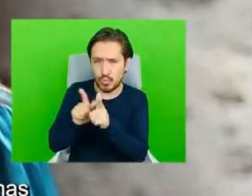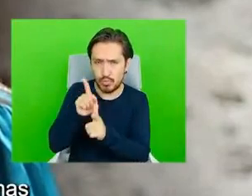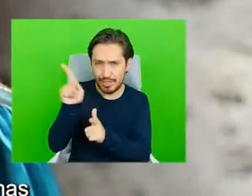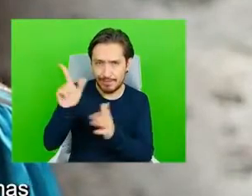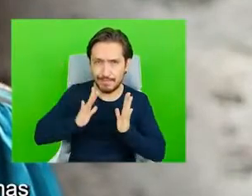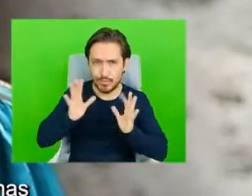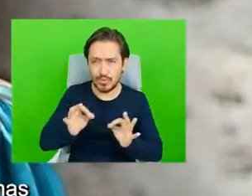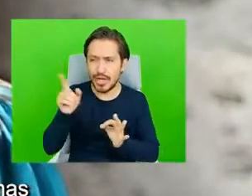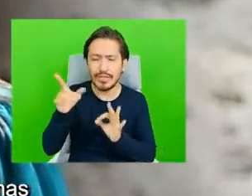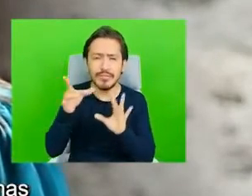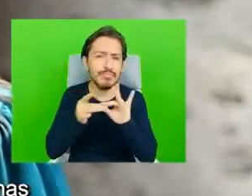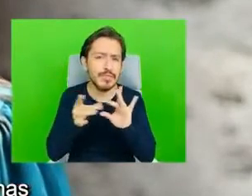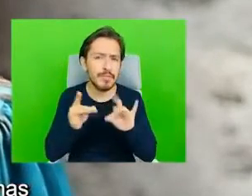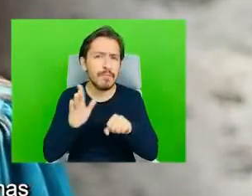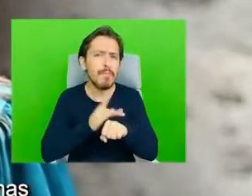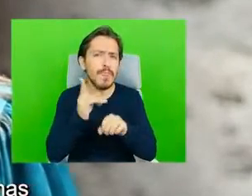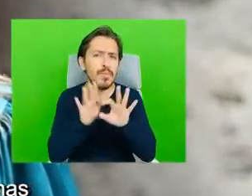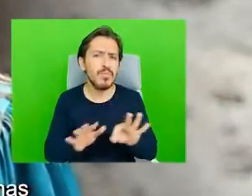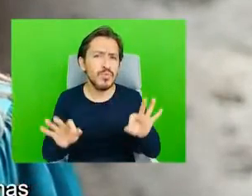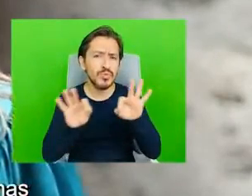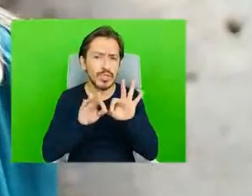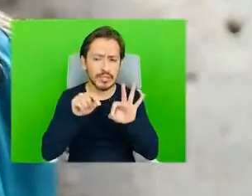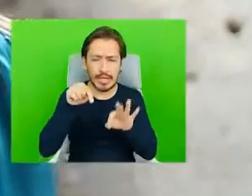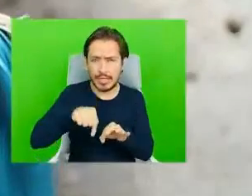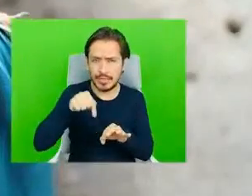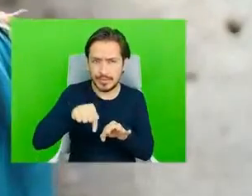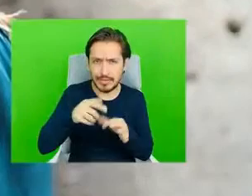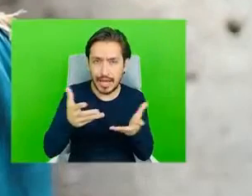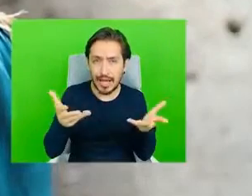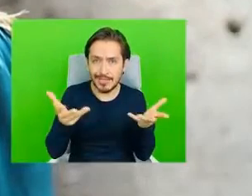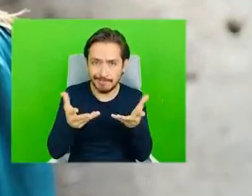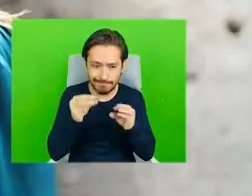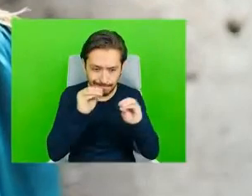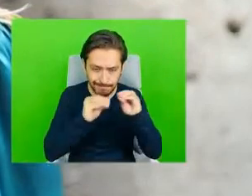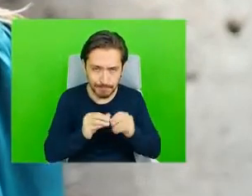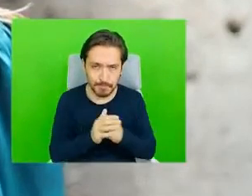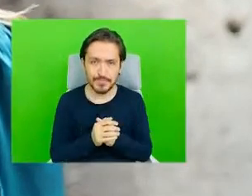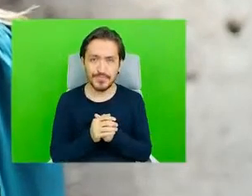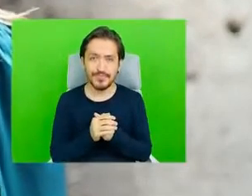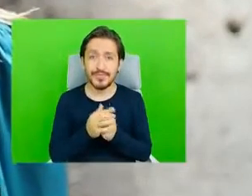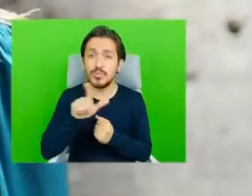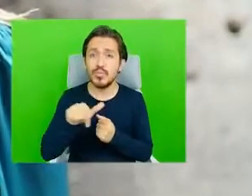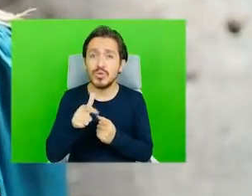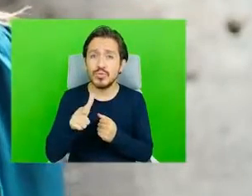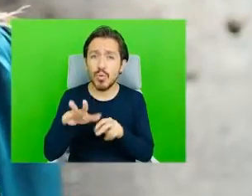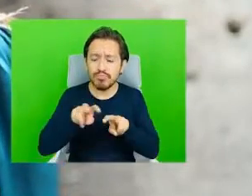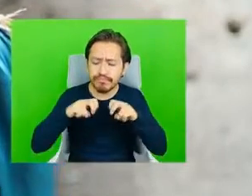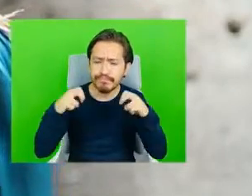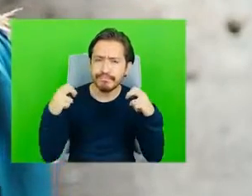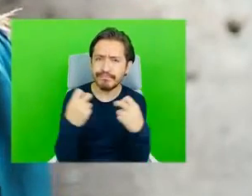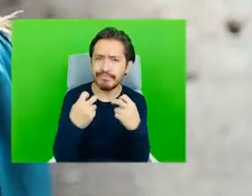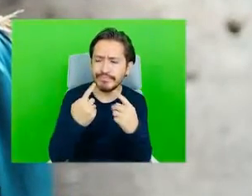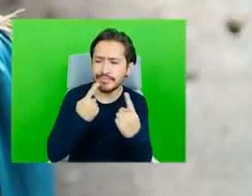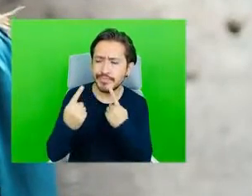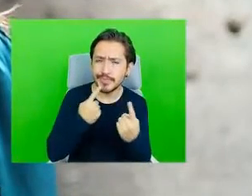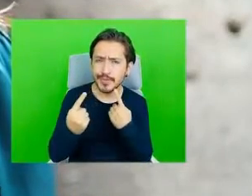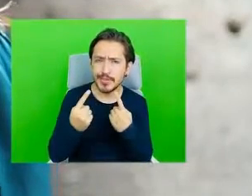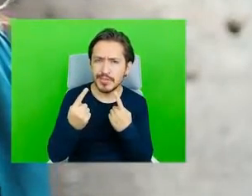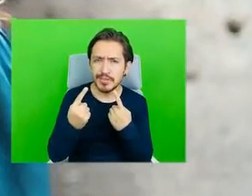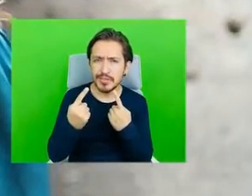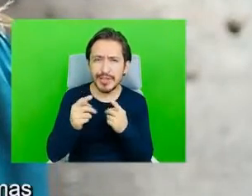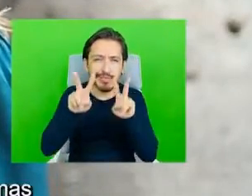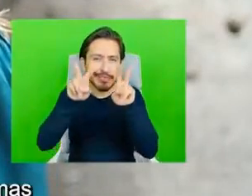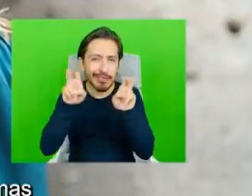este tipo de programas para fortalecer al sector creativo. También llevaremos a cabo distintos paneles para hablar sobre la innovación ciudadana en tiempos de